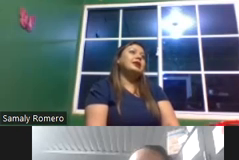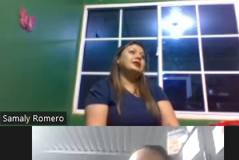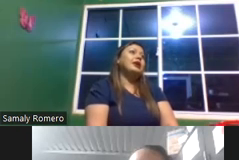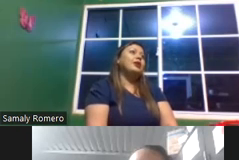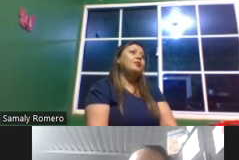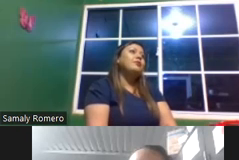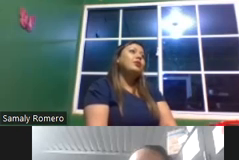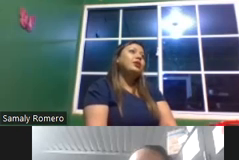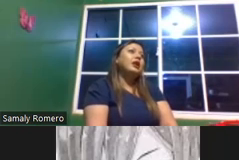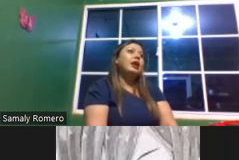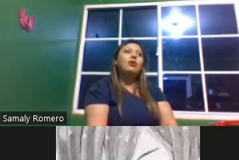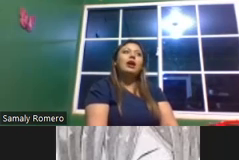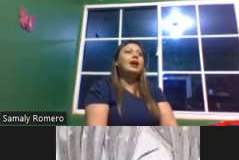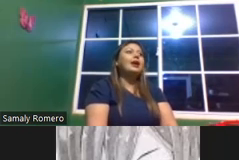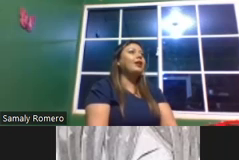Muy bien.